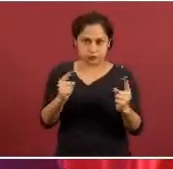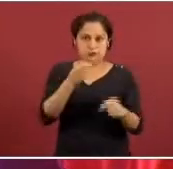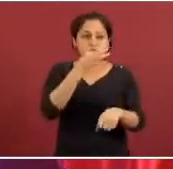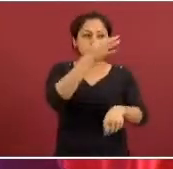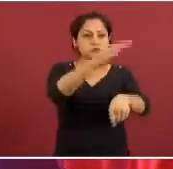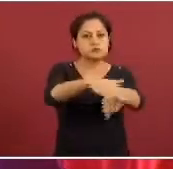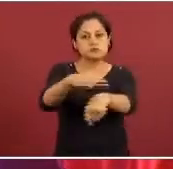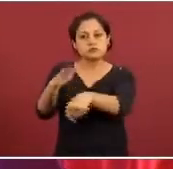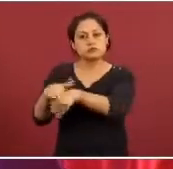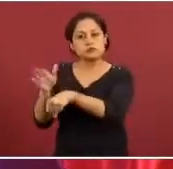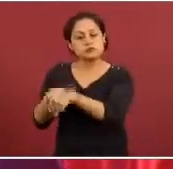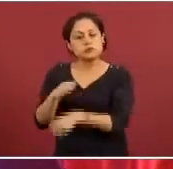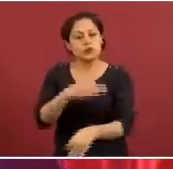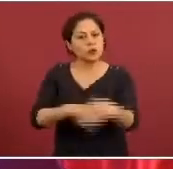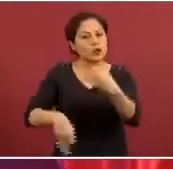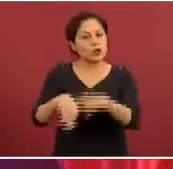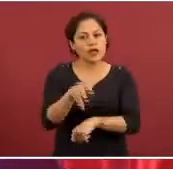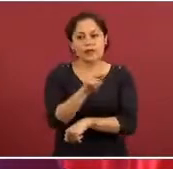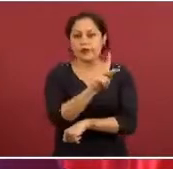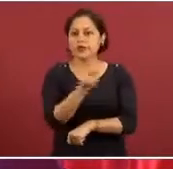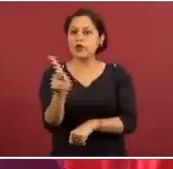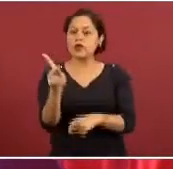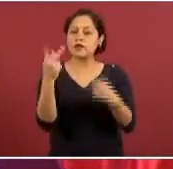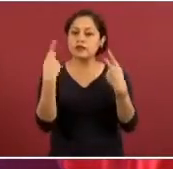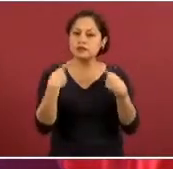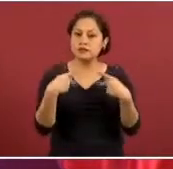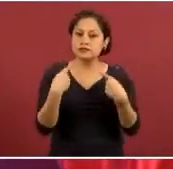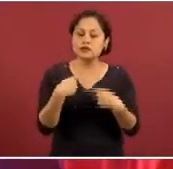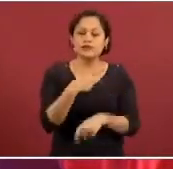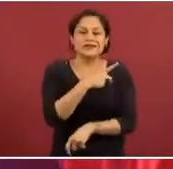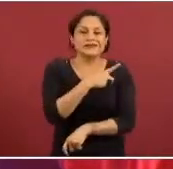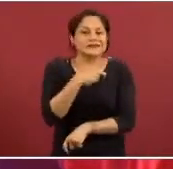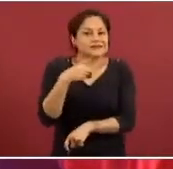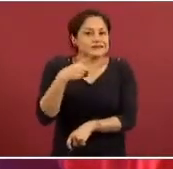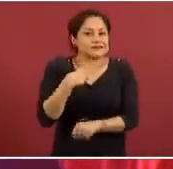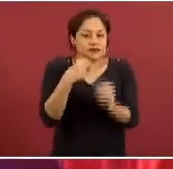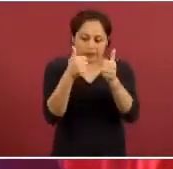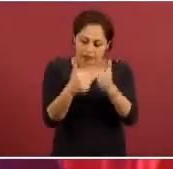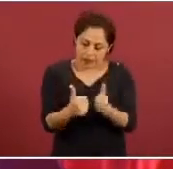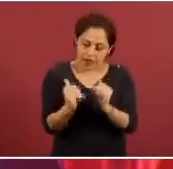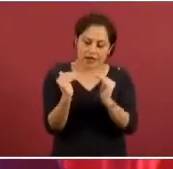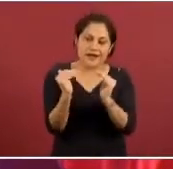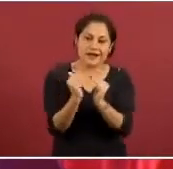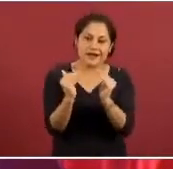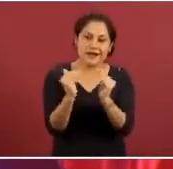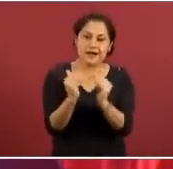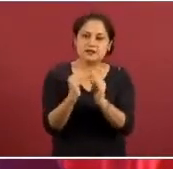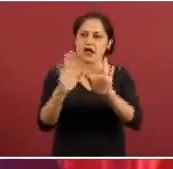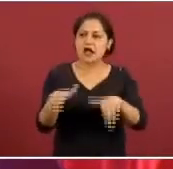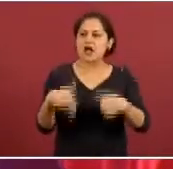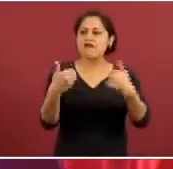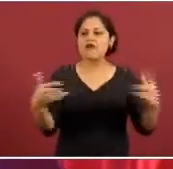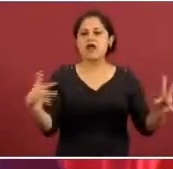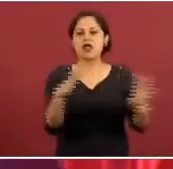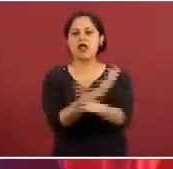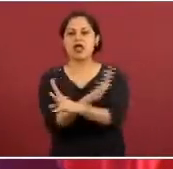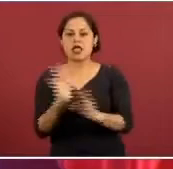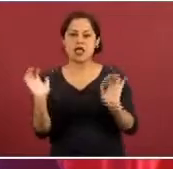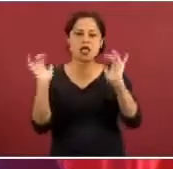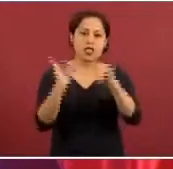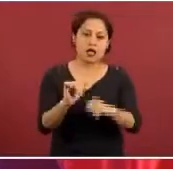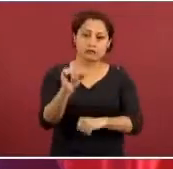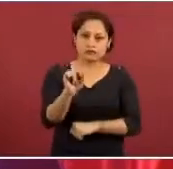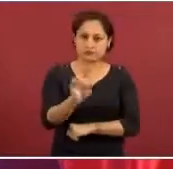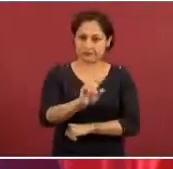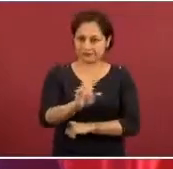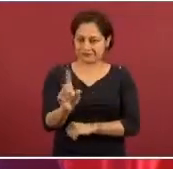todas las personas permanezcan en casa, permanezcan fuera del espacio público del 23 de